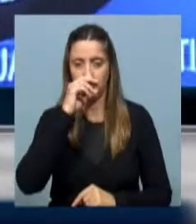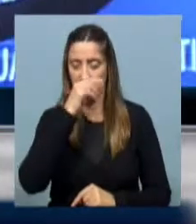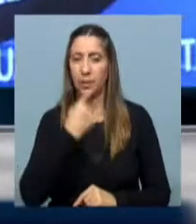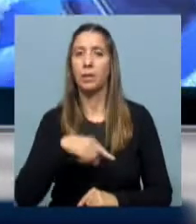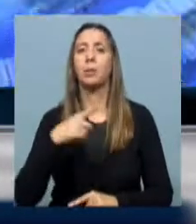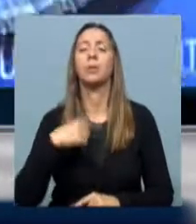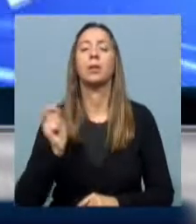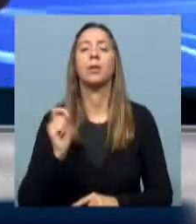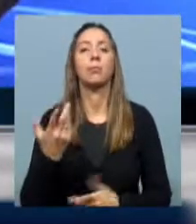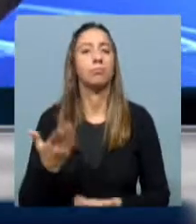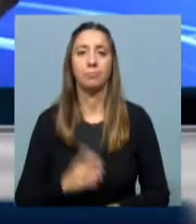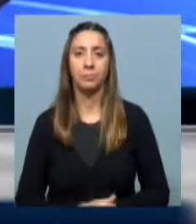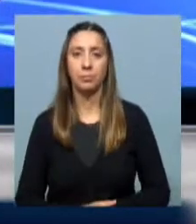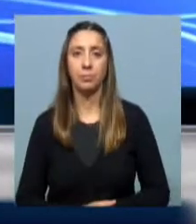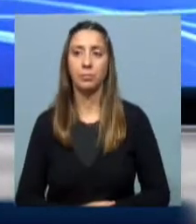puede responderme.